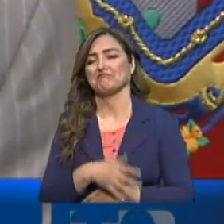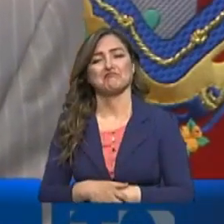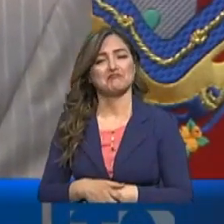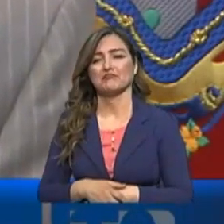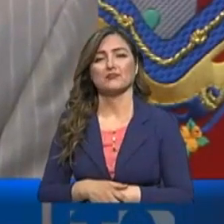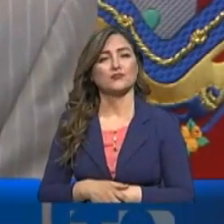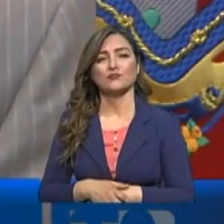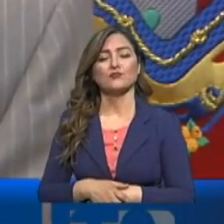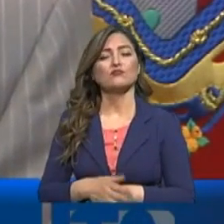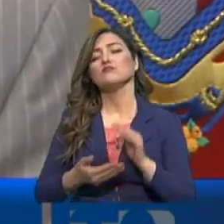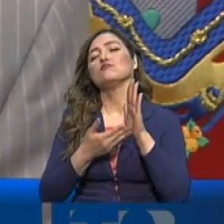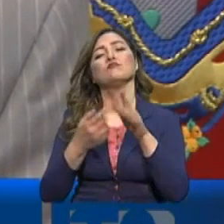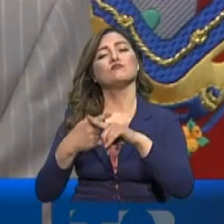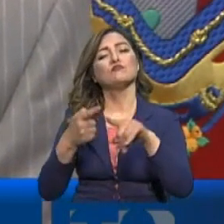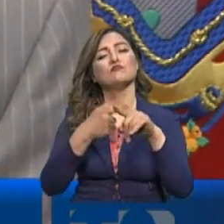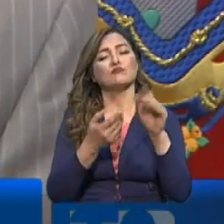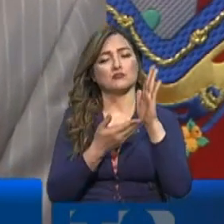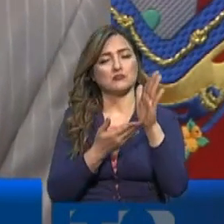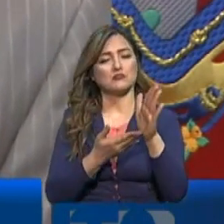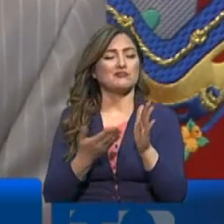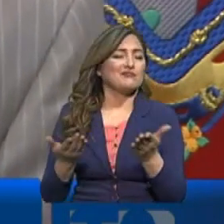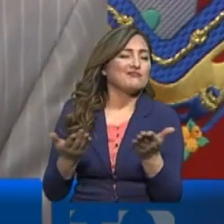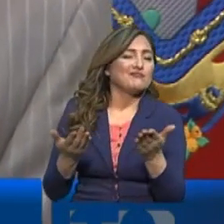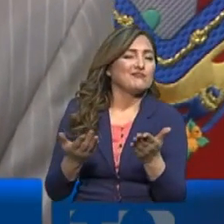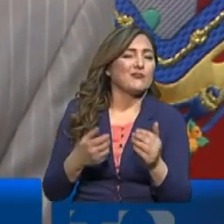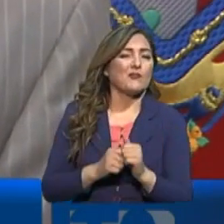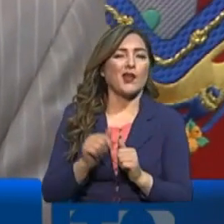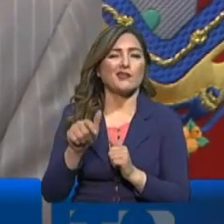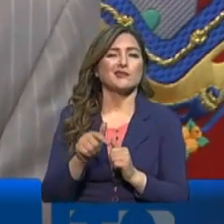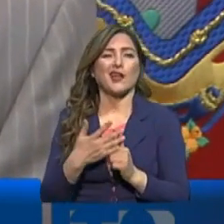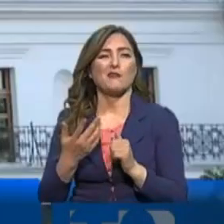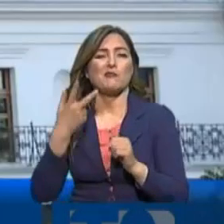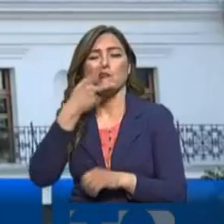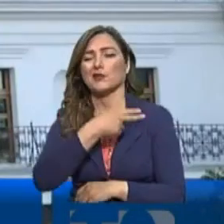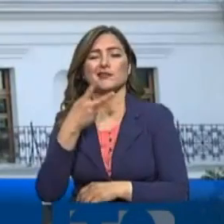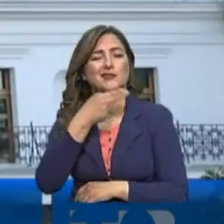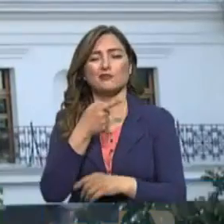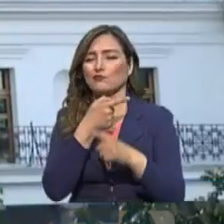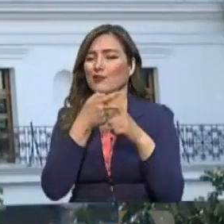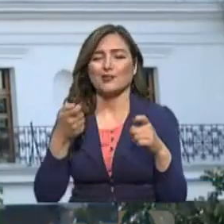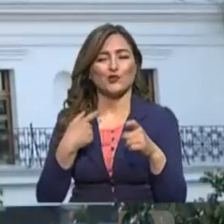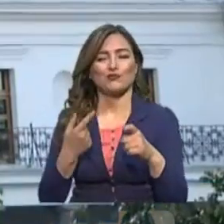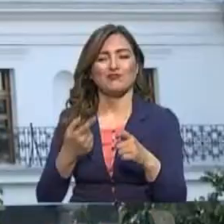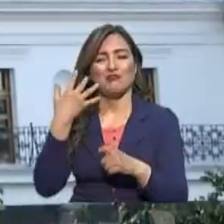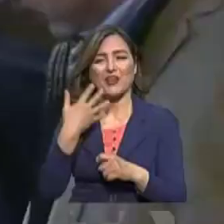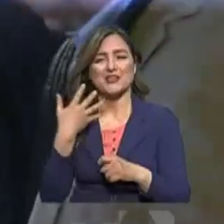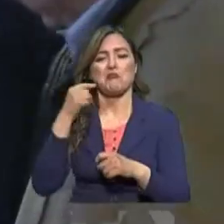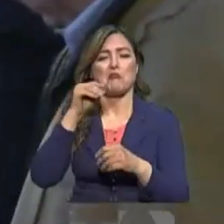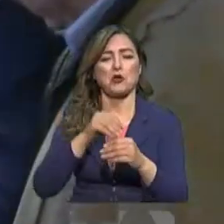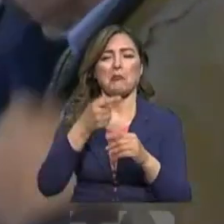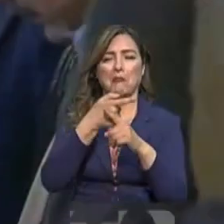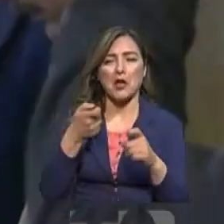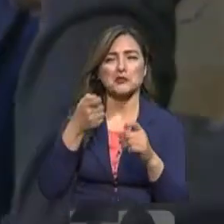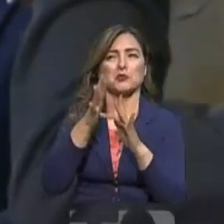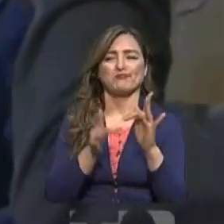señalado ya en varias ocasiones. Eso es vender humo y yo no quiero vender humo. Sin embargo, reveló que hay la intención